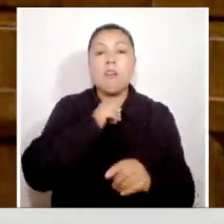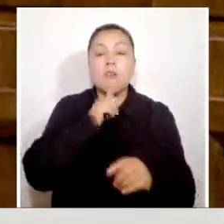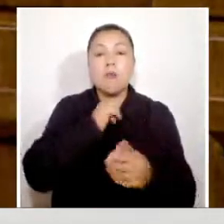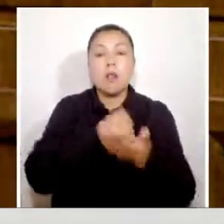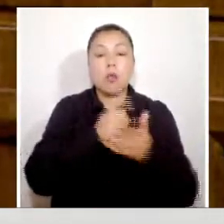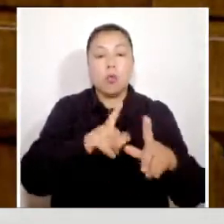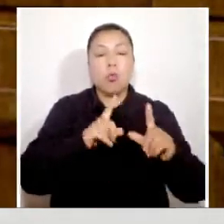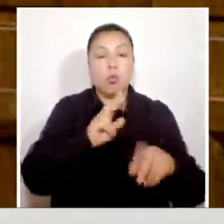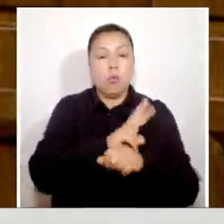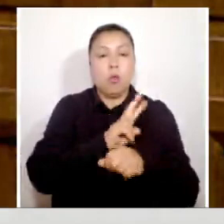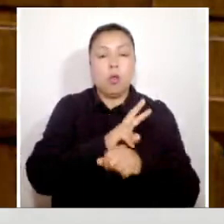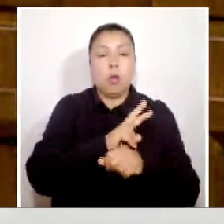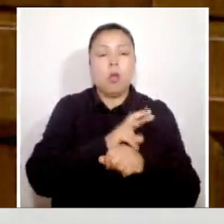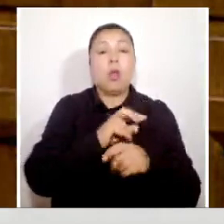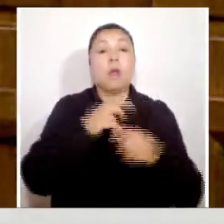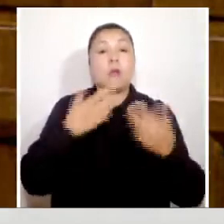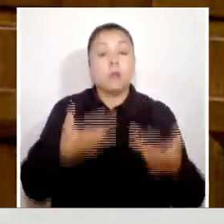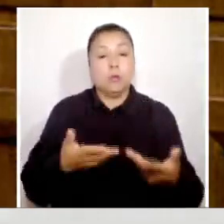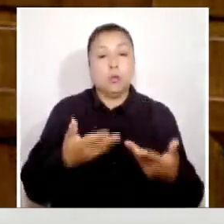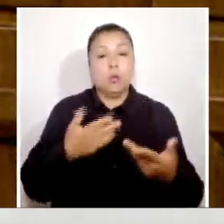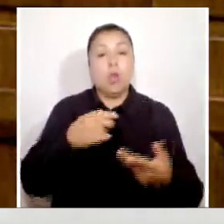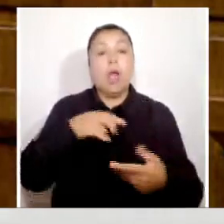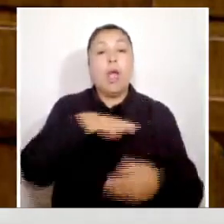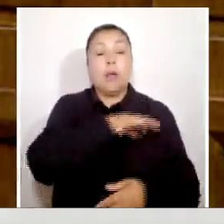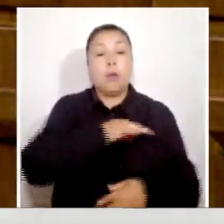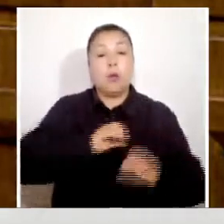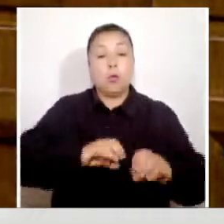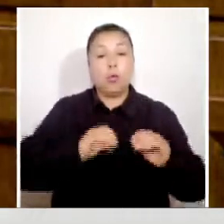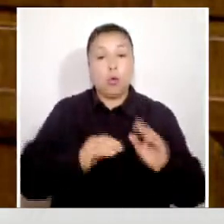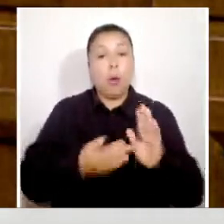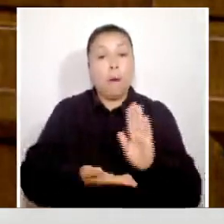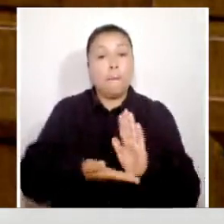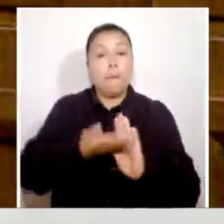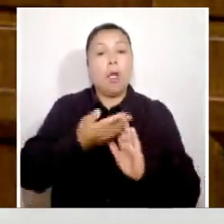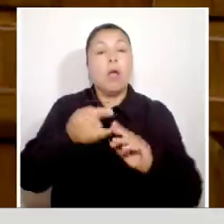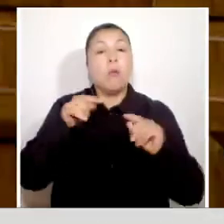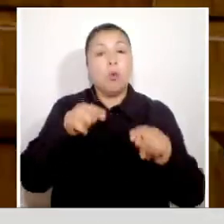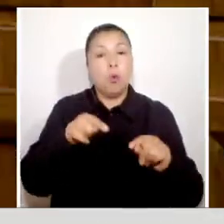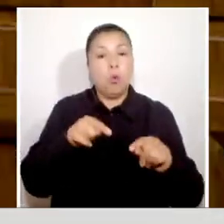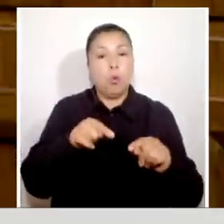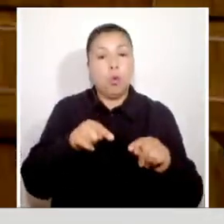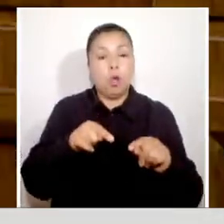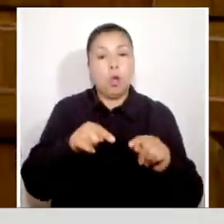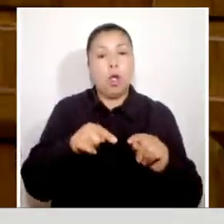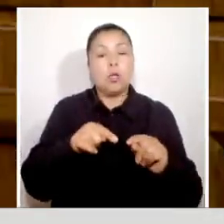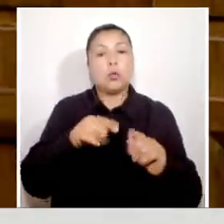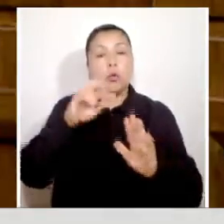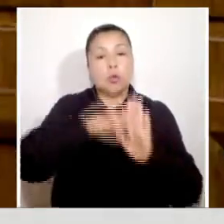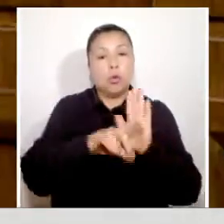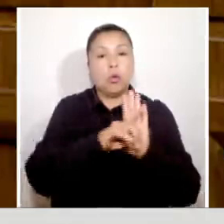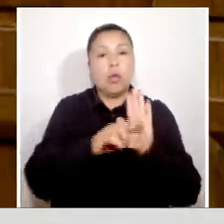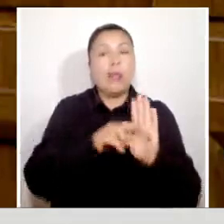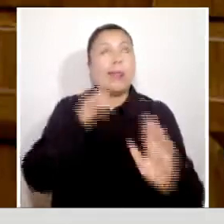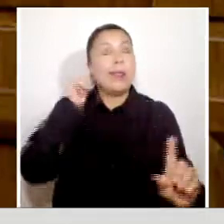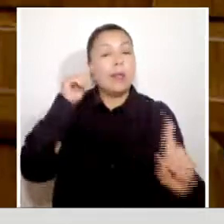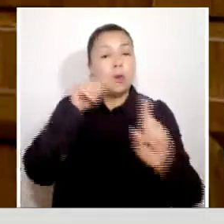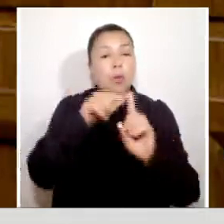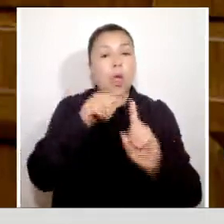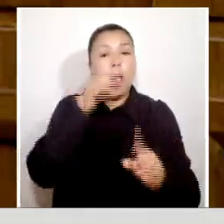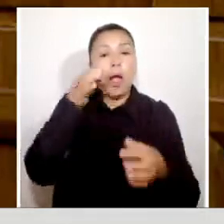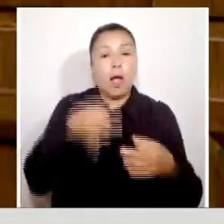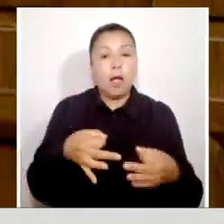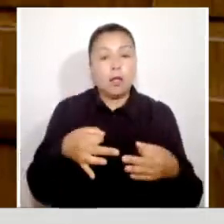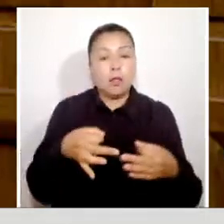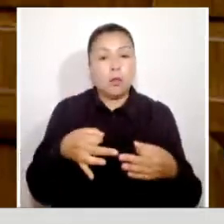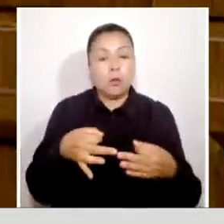el propio mineduc ha sido ha ido en aumento es por eso que la presente iniciativa de ley tiene como objetivo asegurar